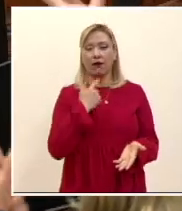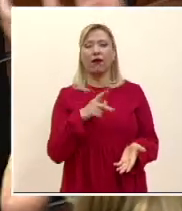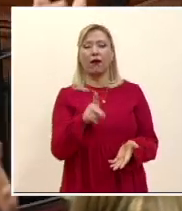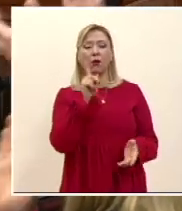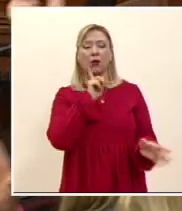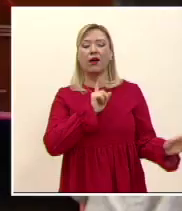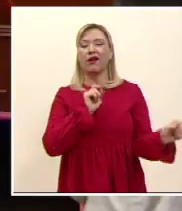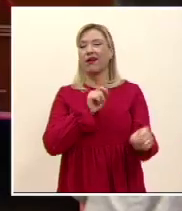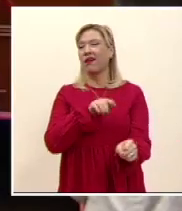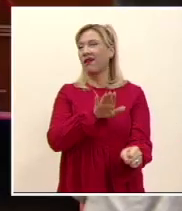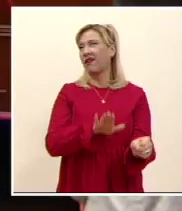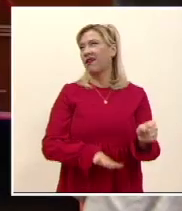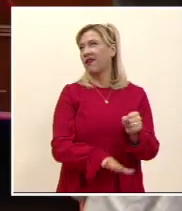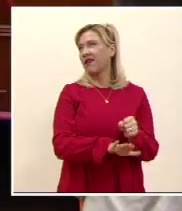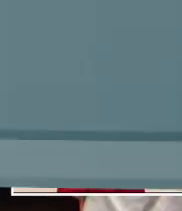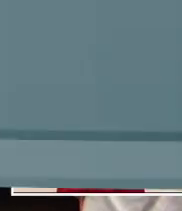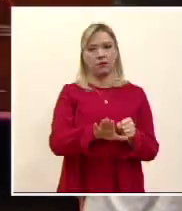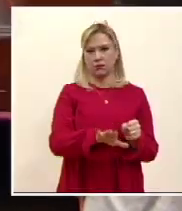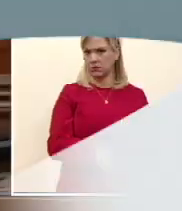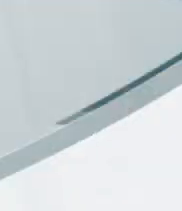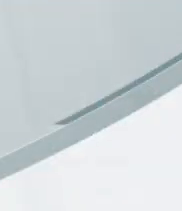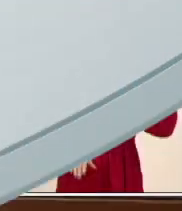cristal.